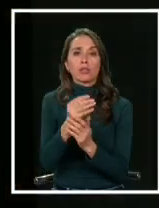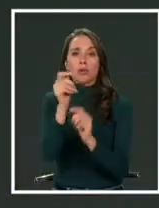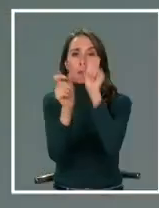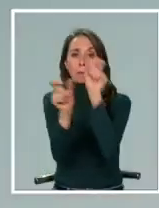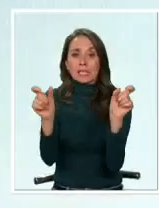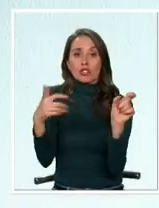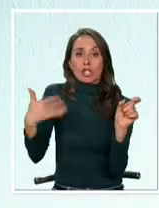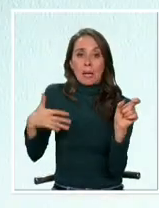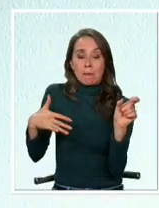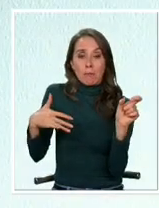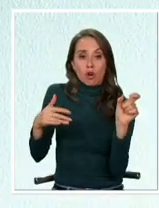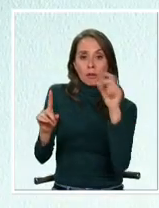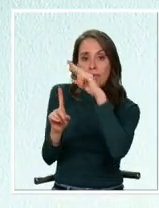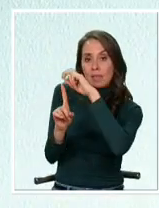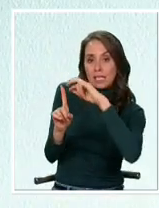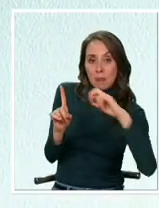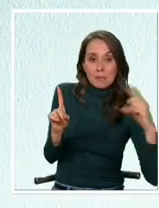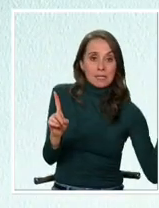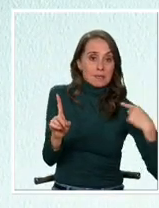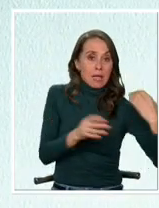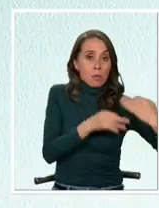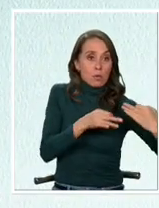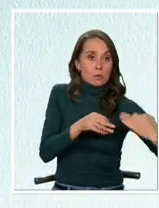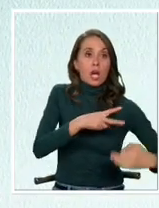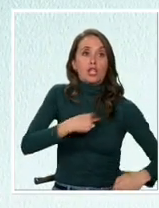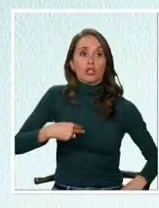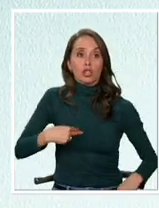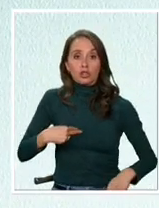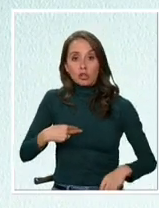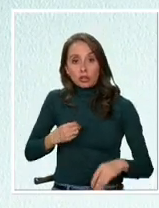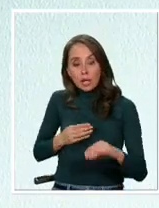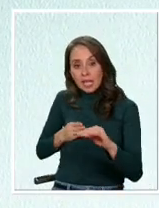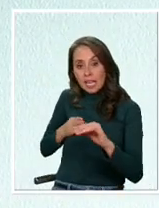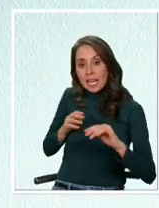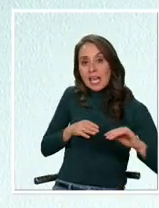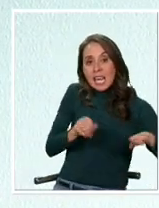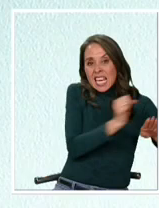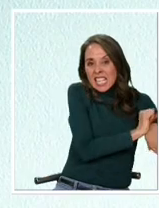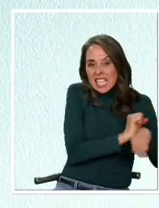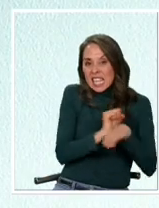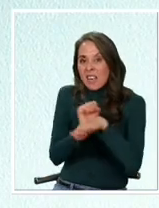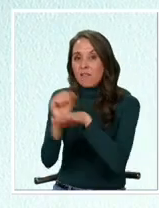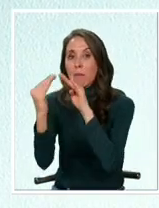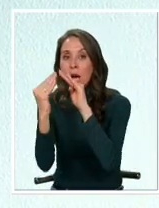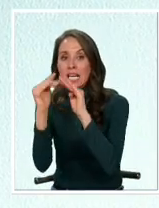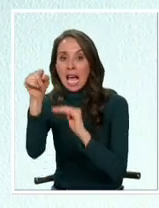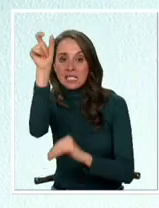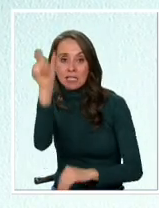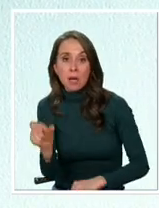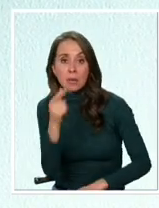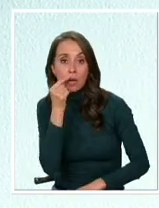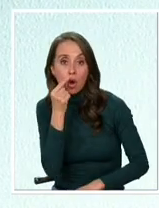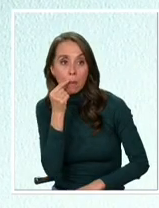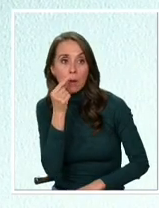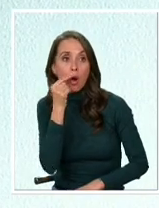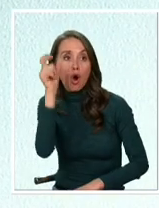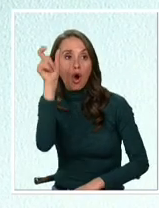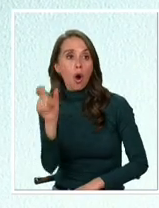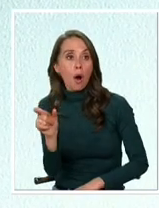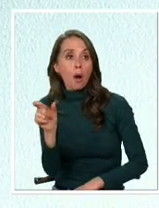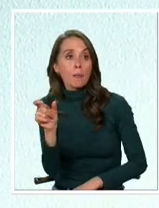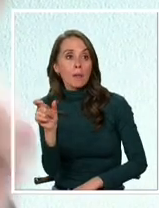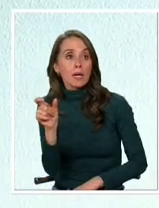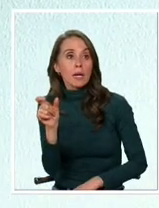importante que estábamos investigando nosotros íbamos dirigiéndonos a la casa del sujeto y el sujeto se